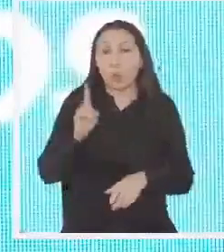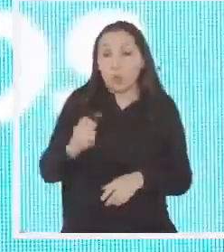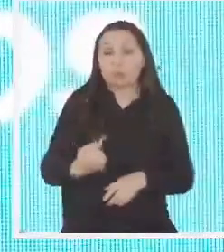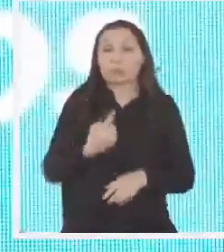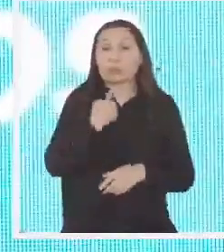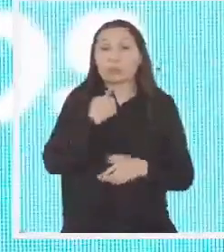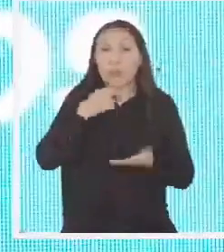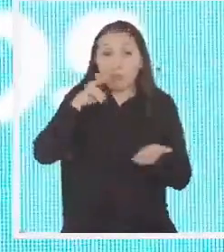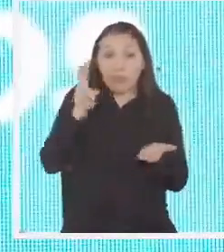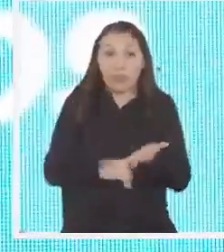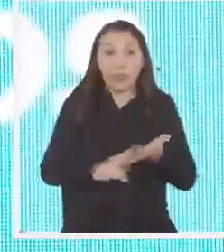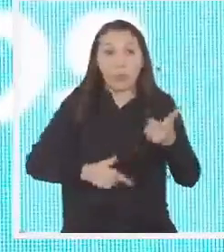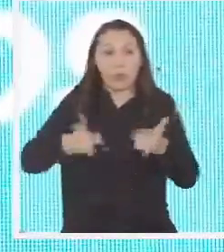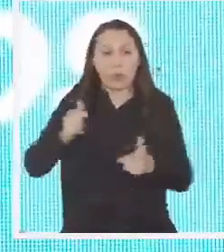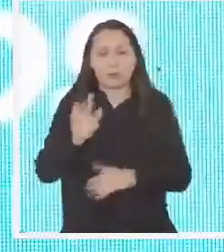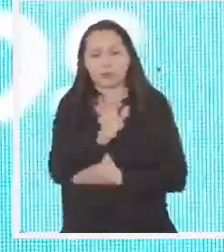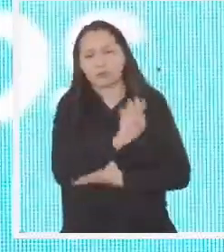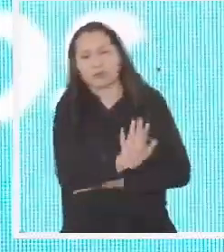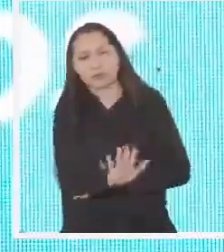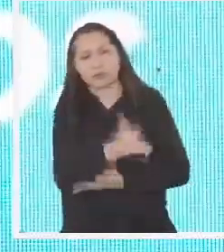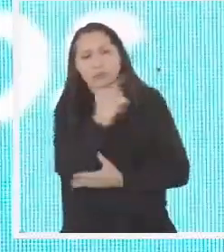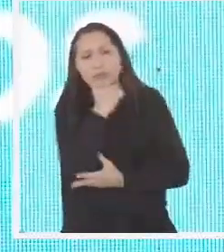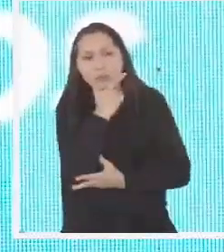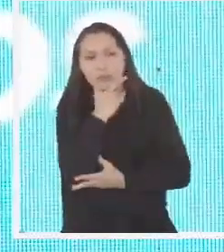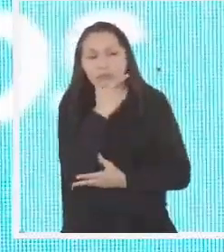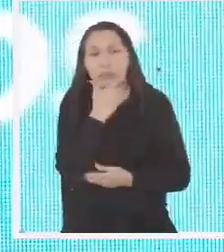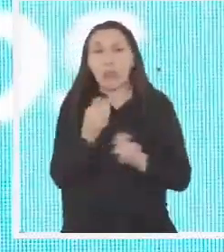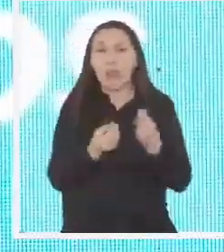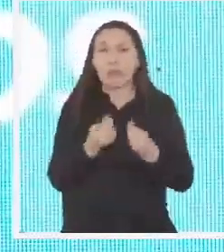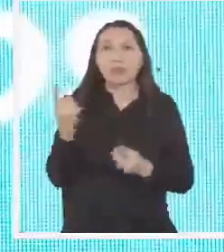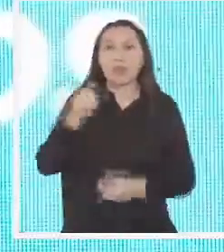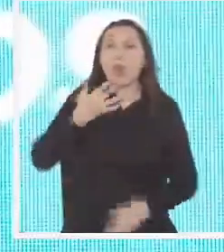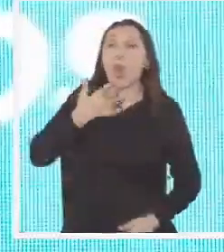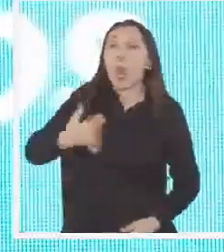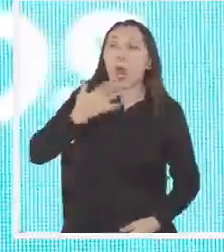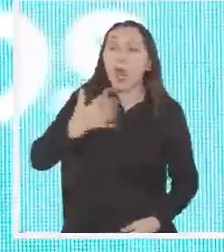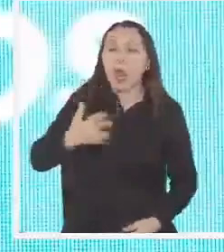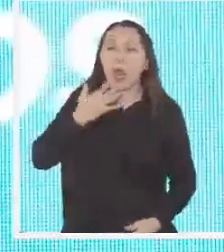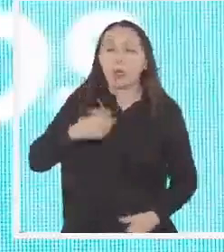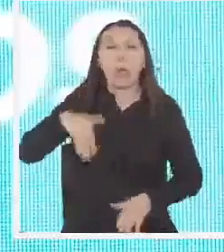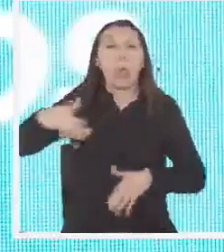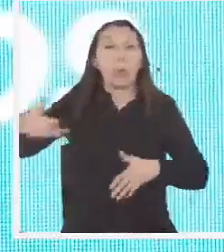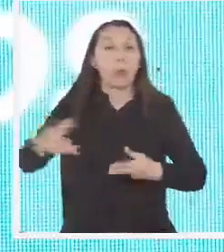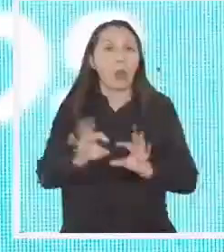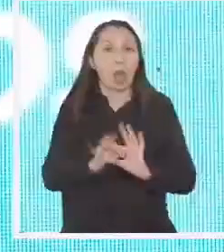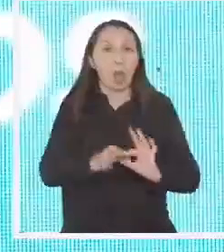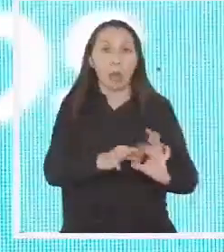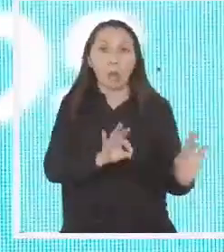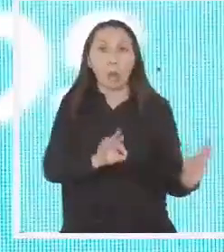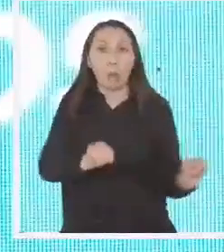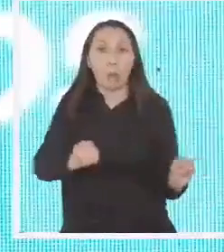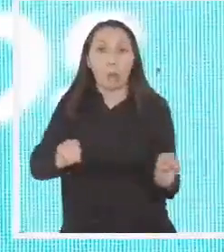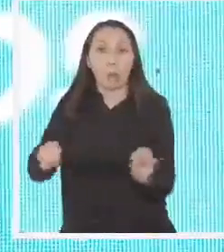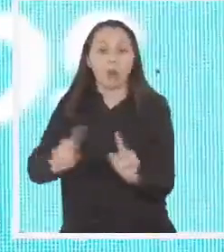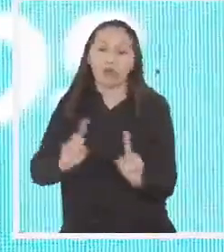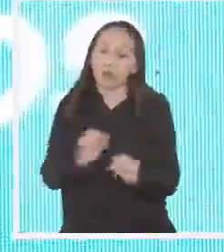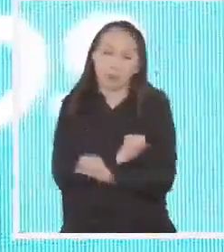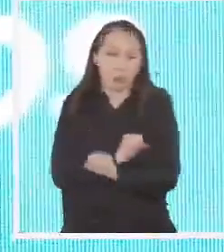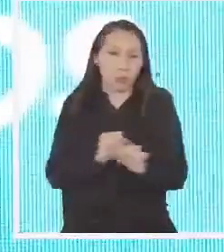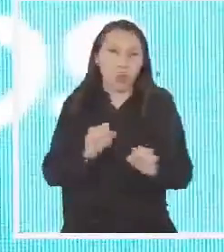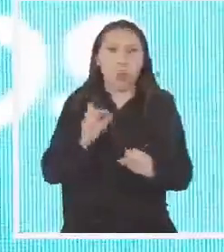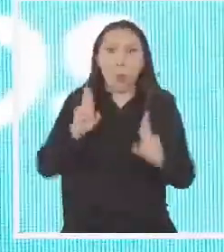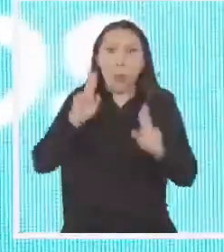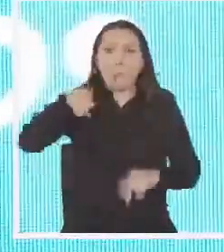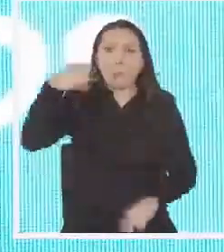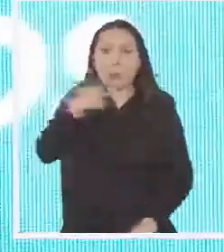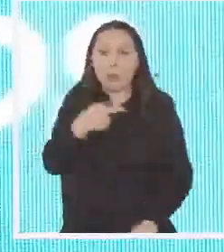que afecta a la legitimidad de la política es cuando queda la impresión de que hablamos y no pasa nada. Eso no puede suceder. Yo espero que la próxima